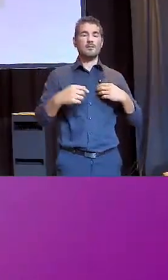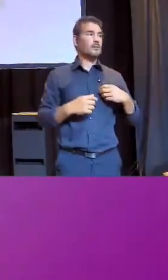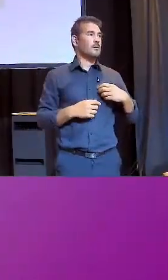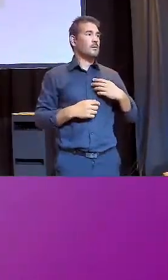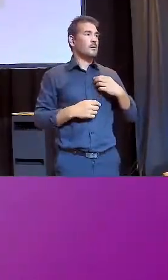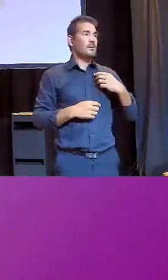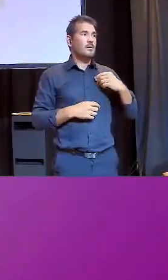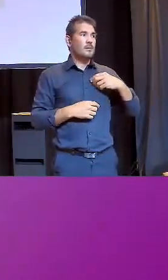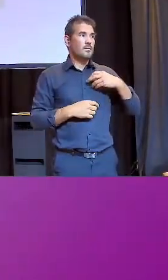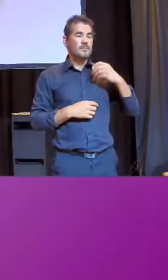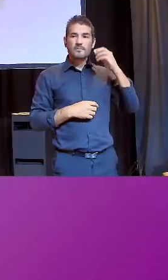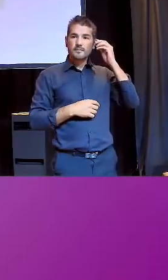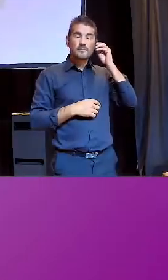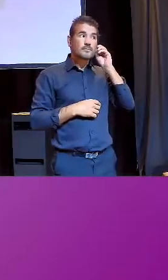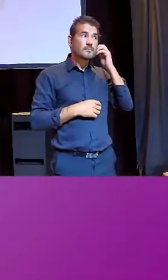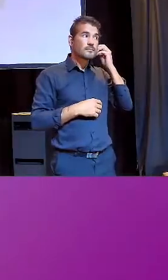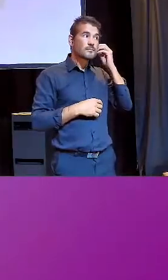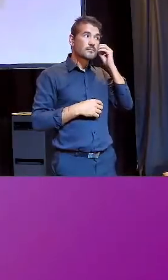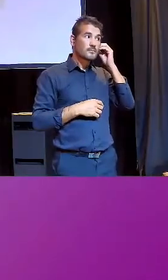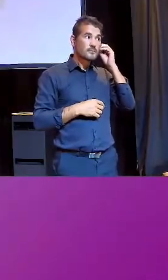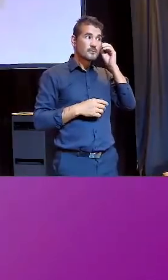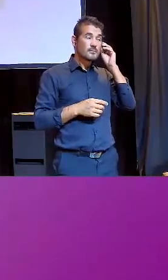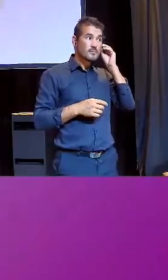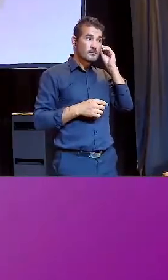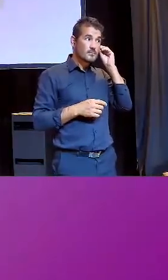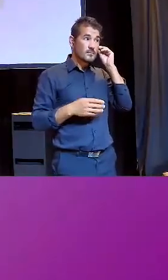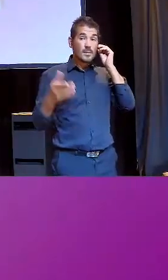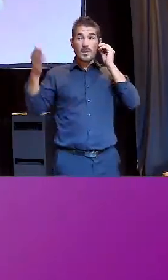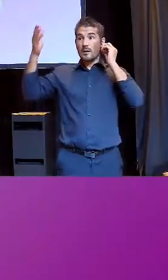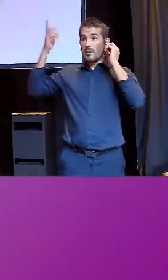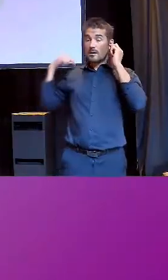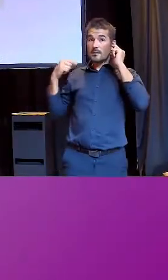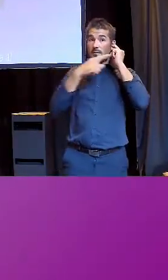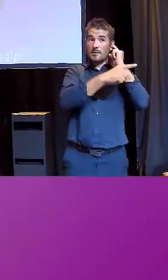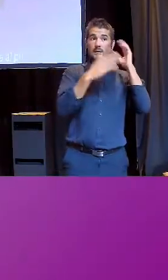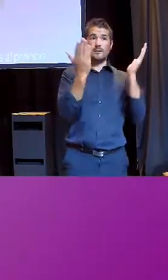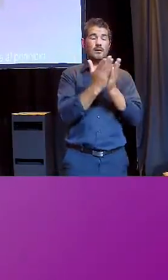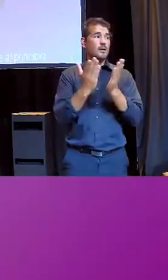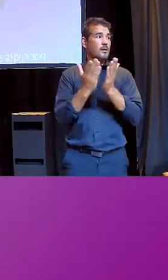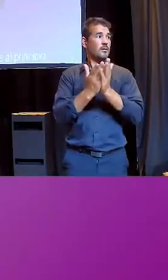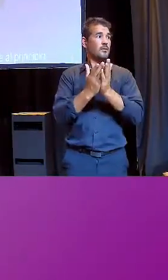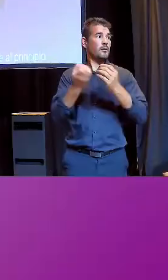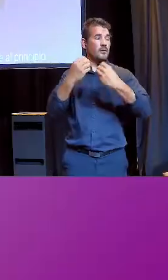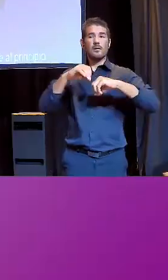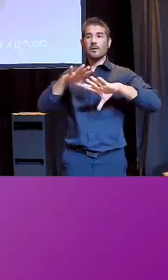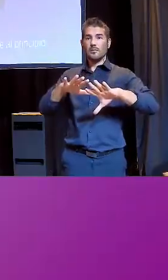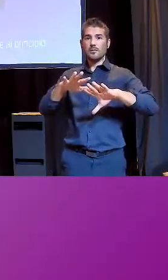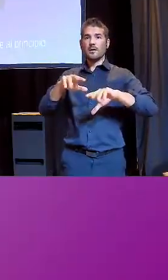Ah, bueno. En el estudio de la mirada que presentaste al principio, ¿por